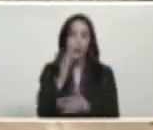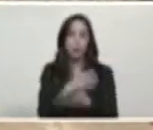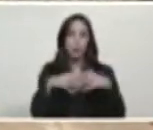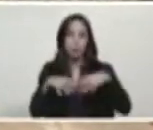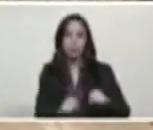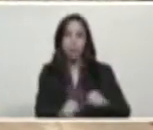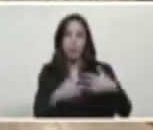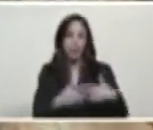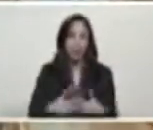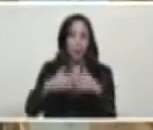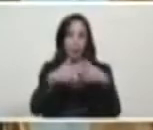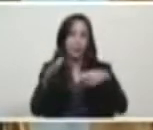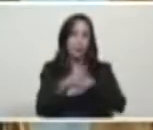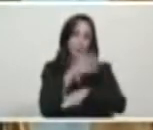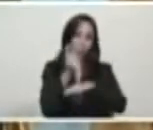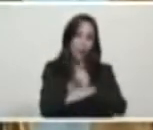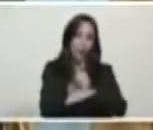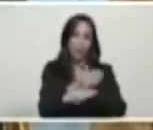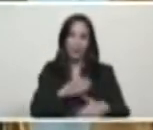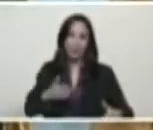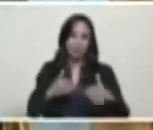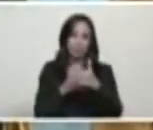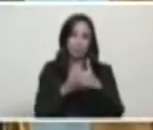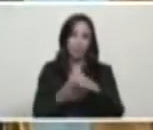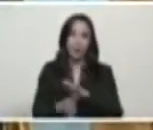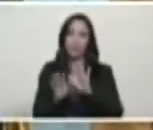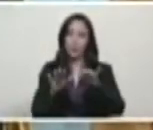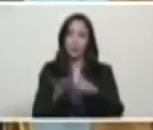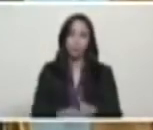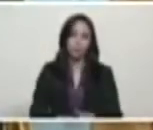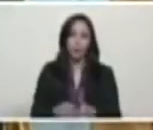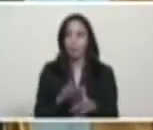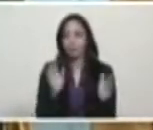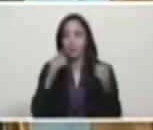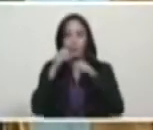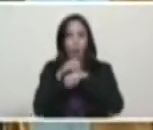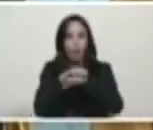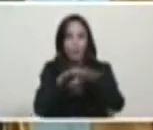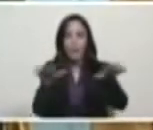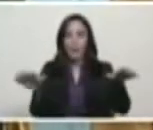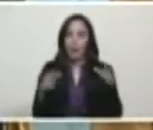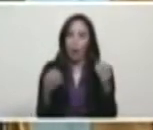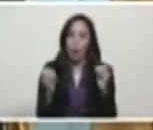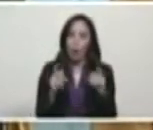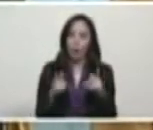Caribe. Bueno, vamos a impedirlo y nos desplegamos.